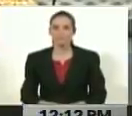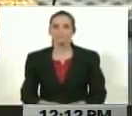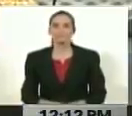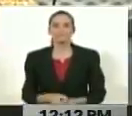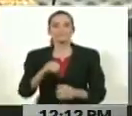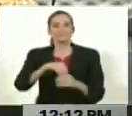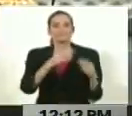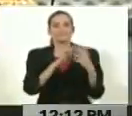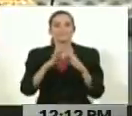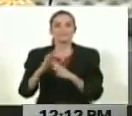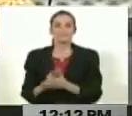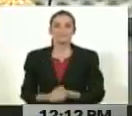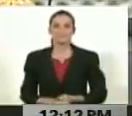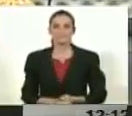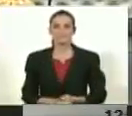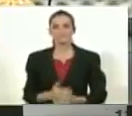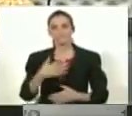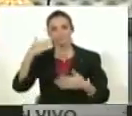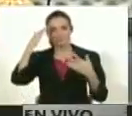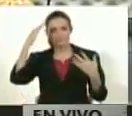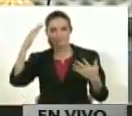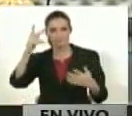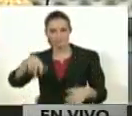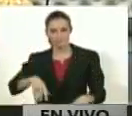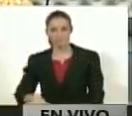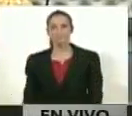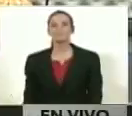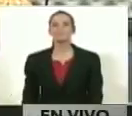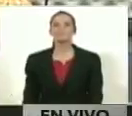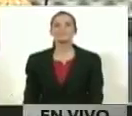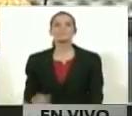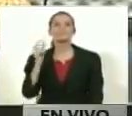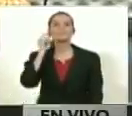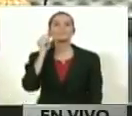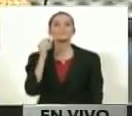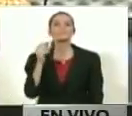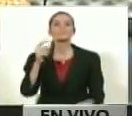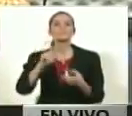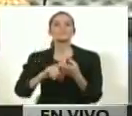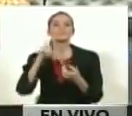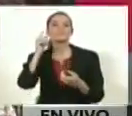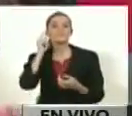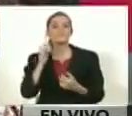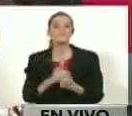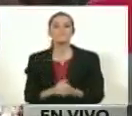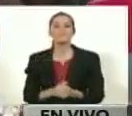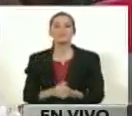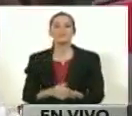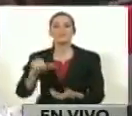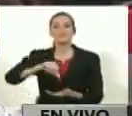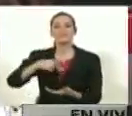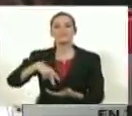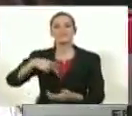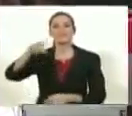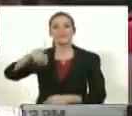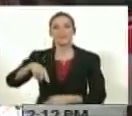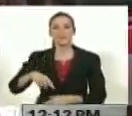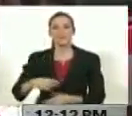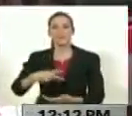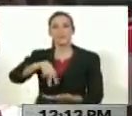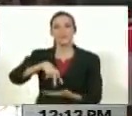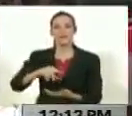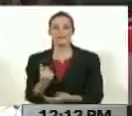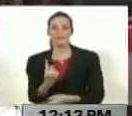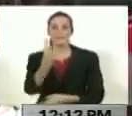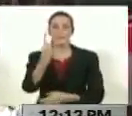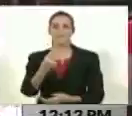comunidad. Quiero saludar también, bueno, a la primera combatiente, que es con nosotros, salsera, bailarina número